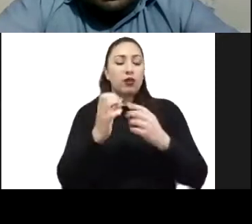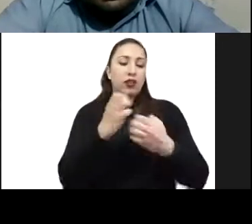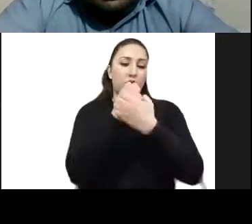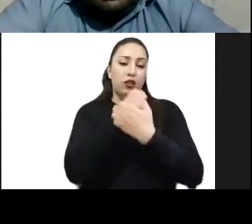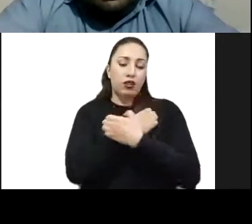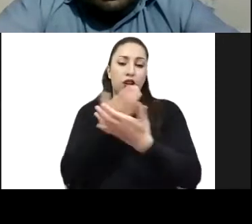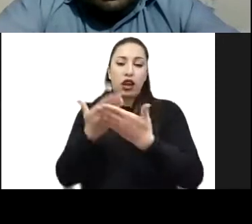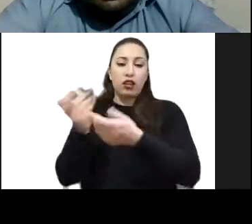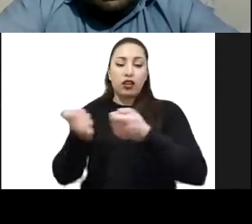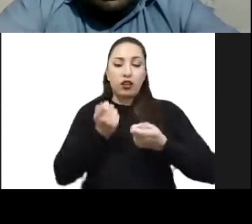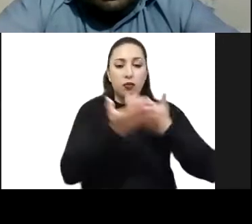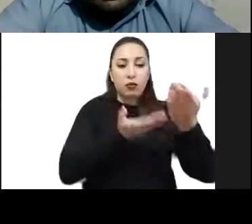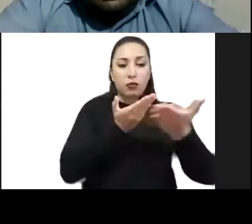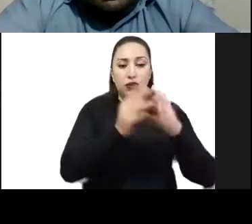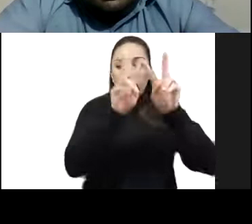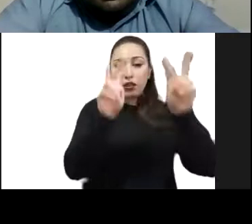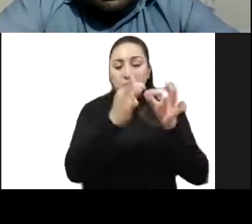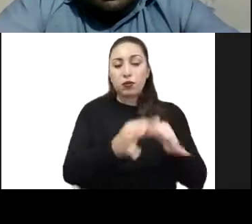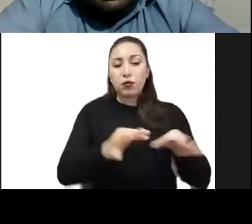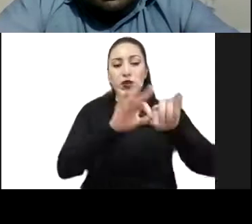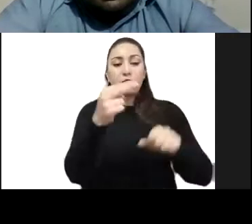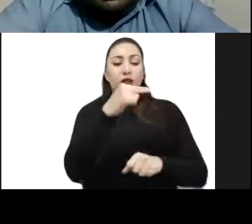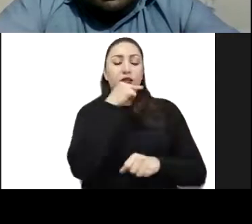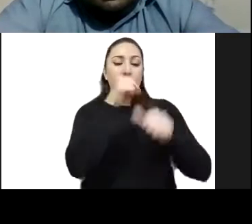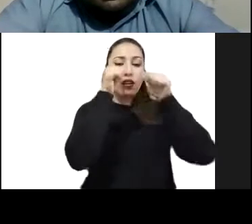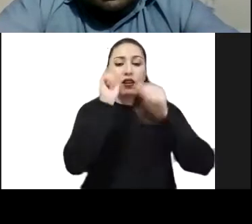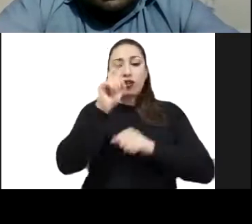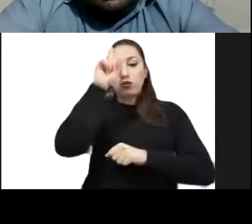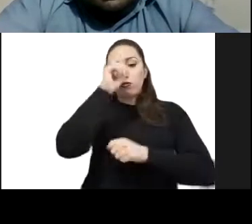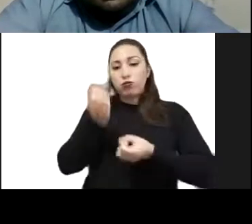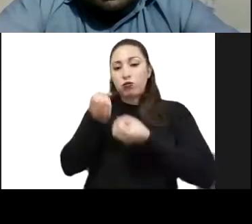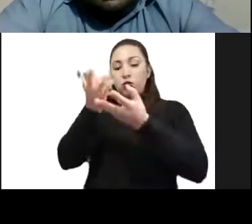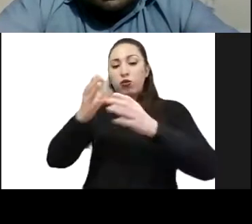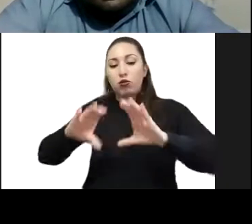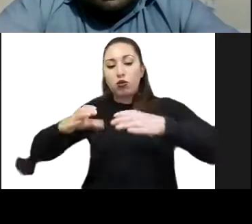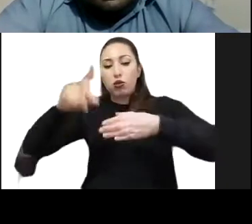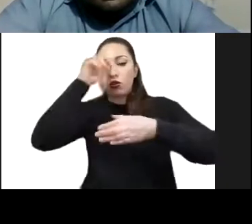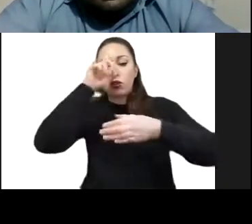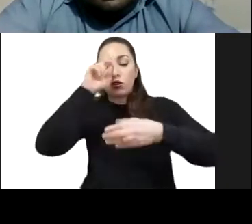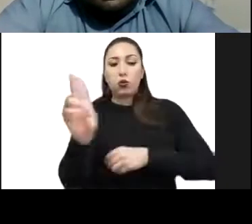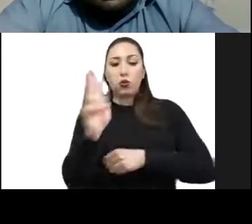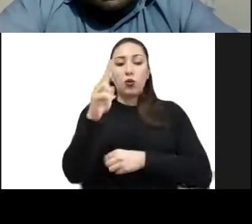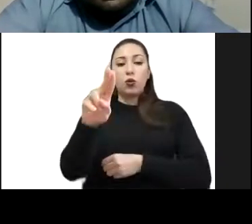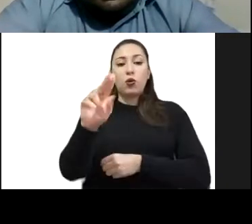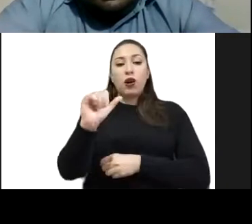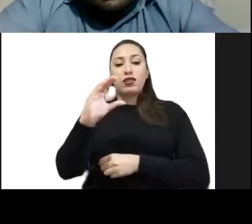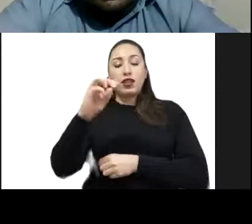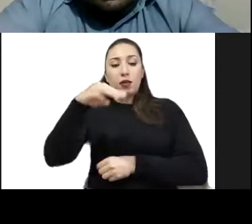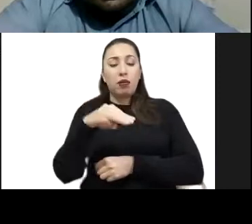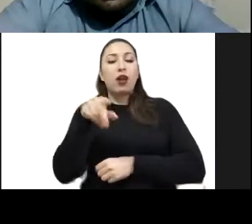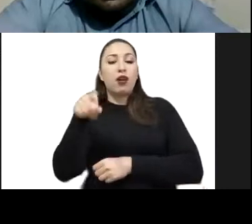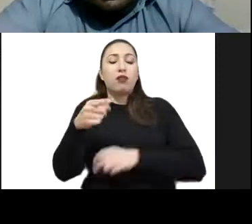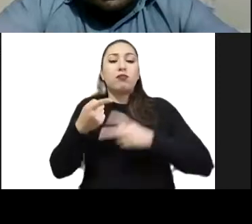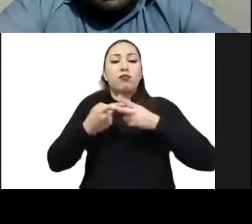proposición con punto de acuerdo por el que se le recomienda al Consejo Universitario de la Universidad Autónoma de la Ciudad de México, UACM, implementar en el